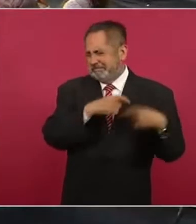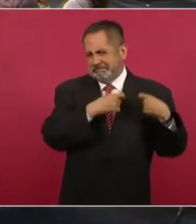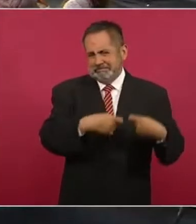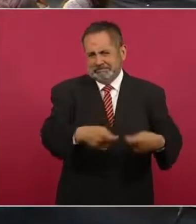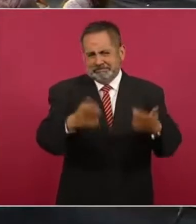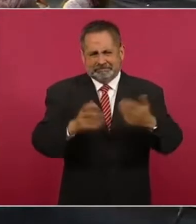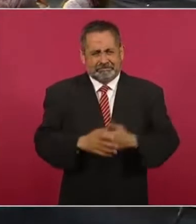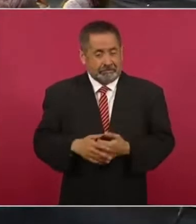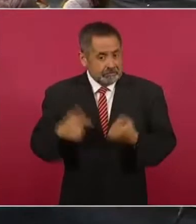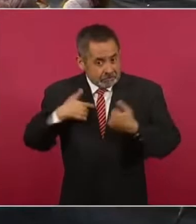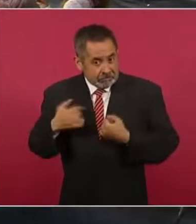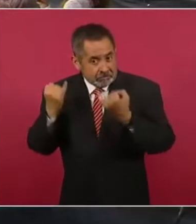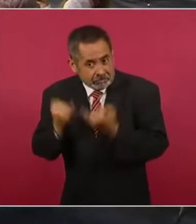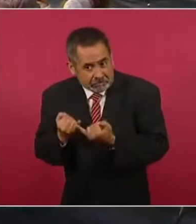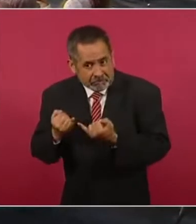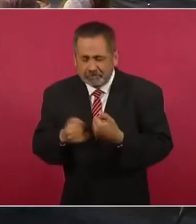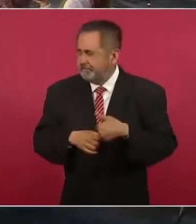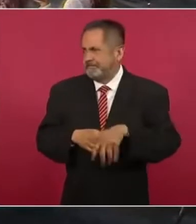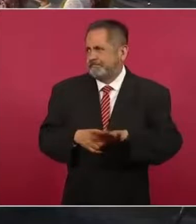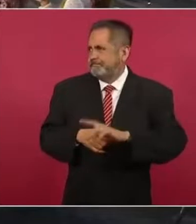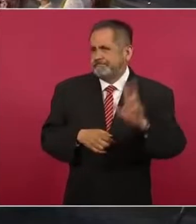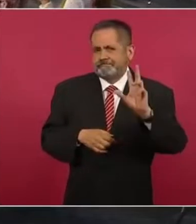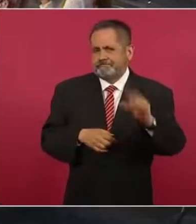¿Cómo vamos a seguir con ese